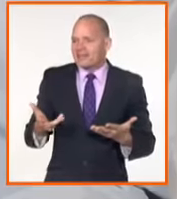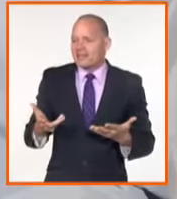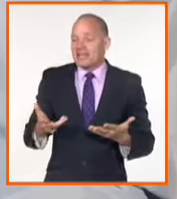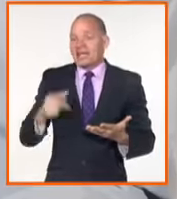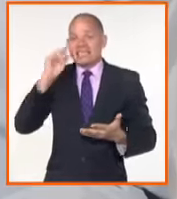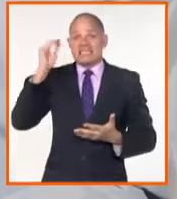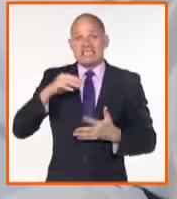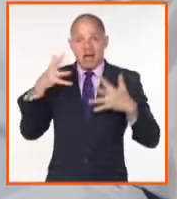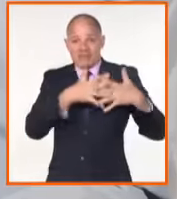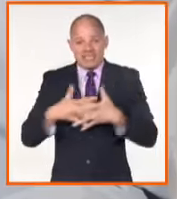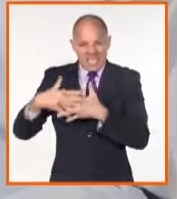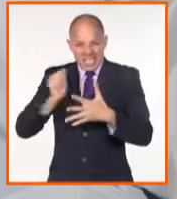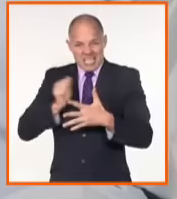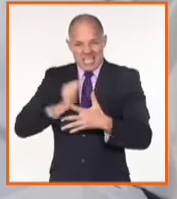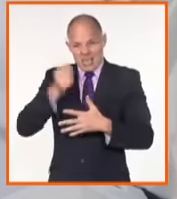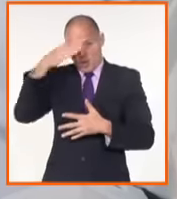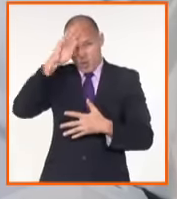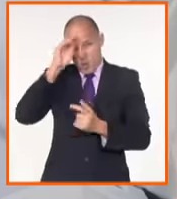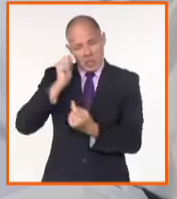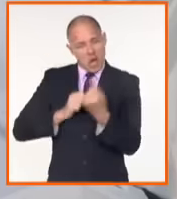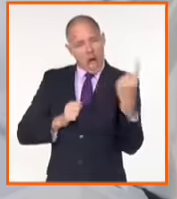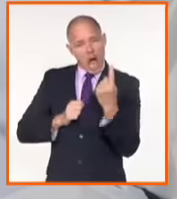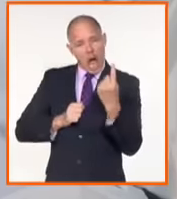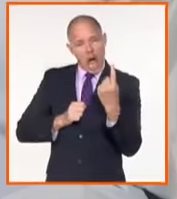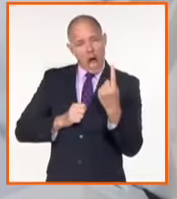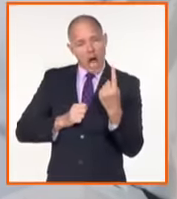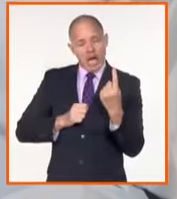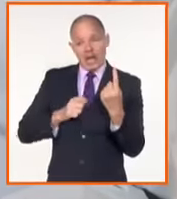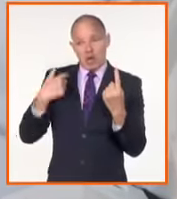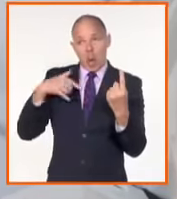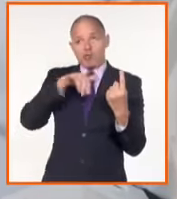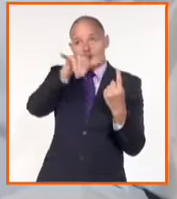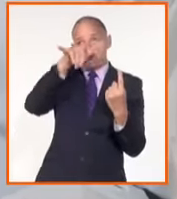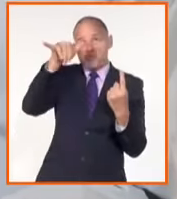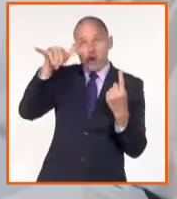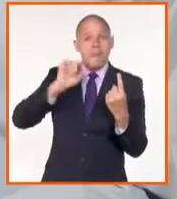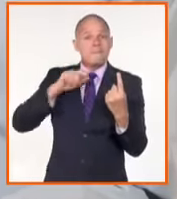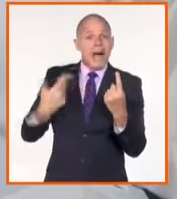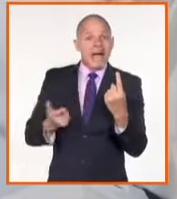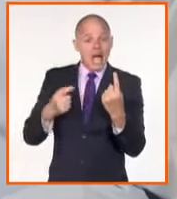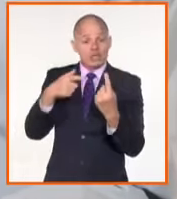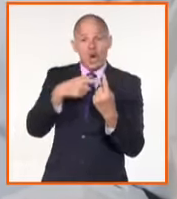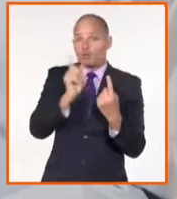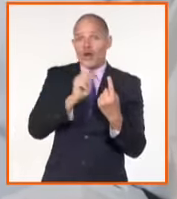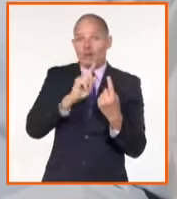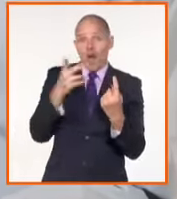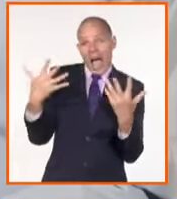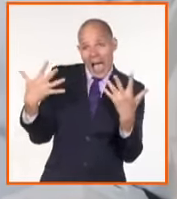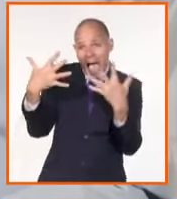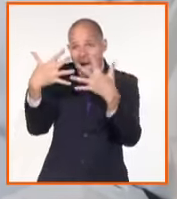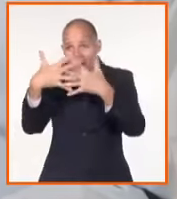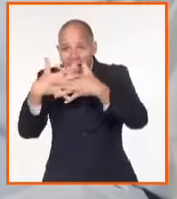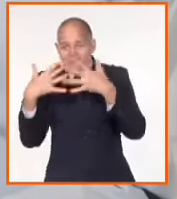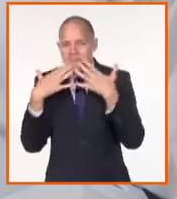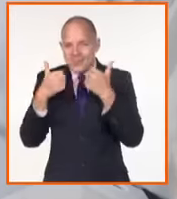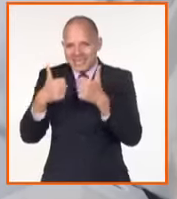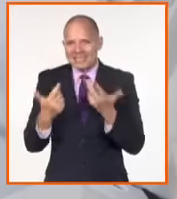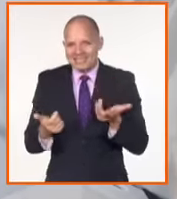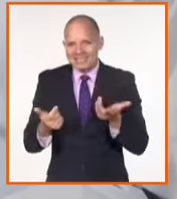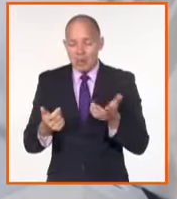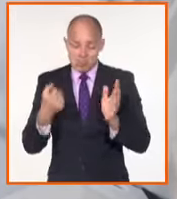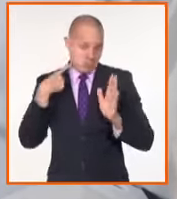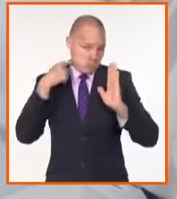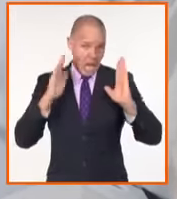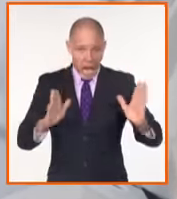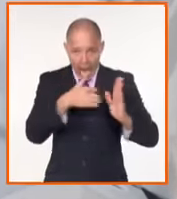que quieren provocar con relación a nuestro país. En este año en particular hay muchos viajes que han tenido